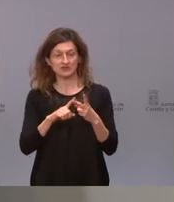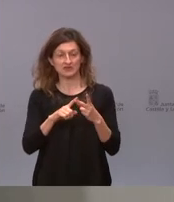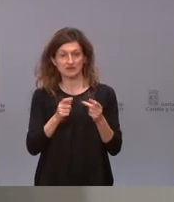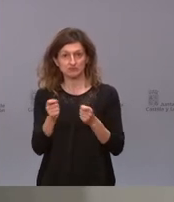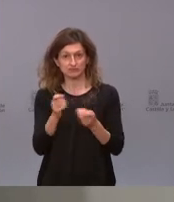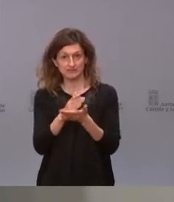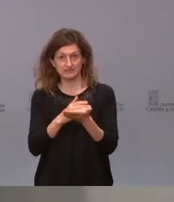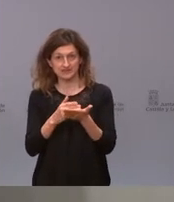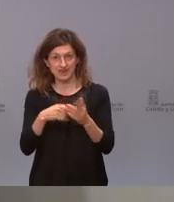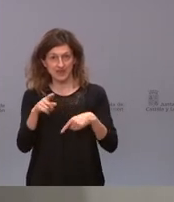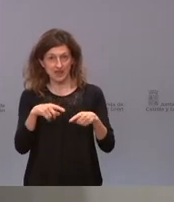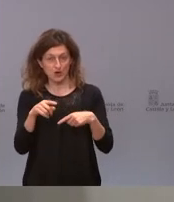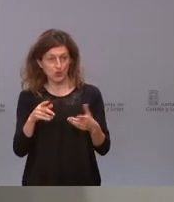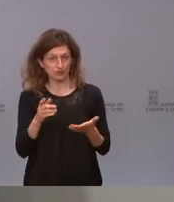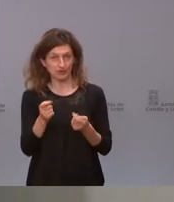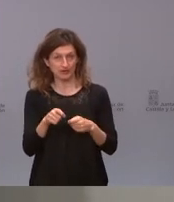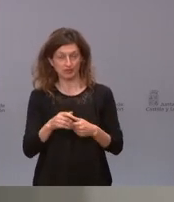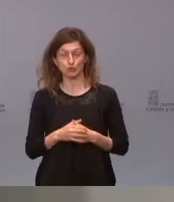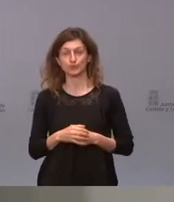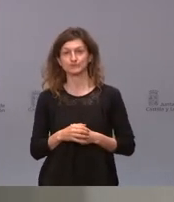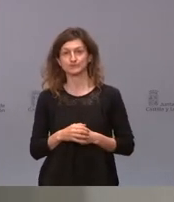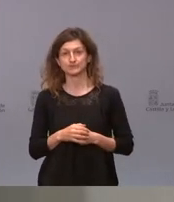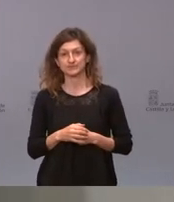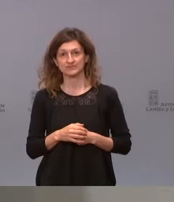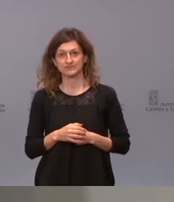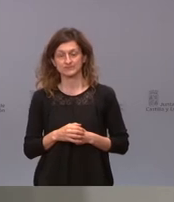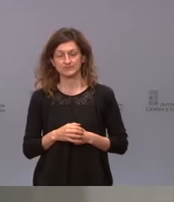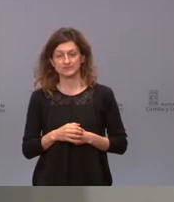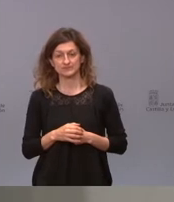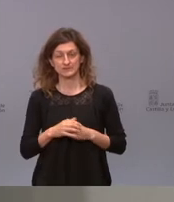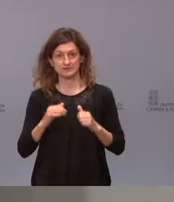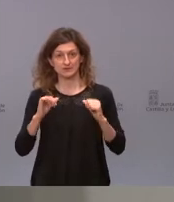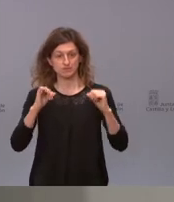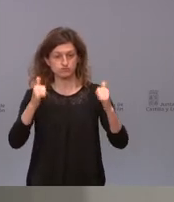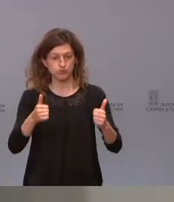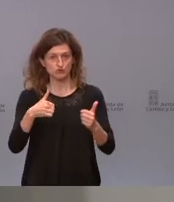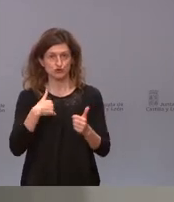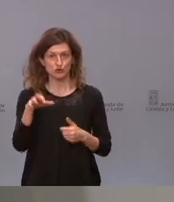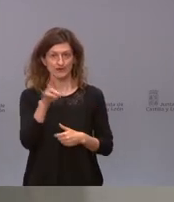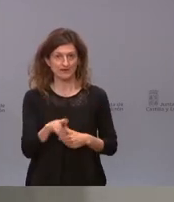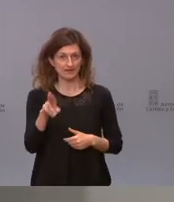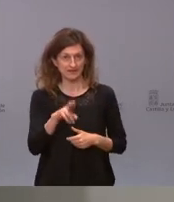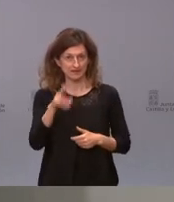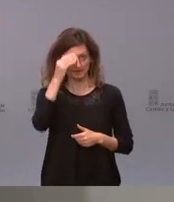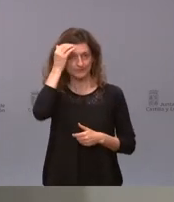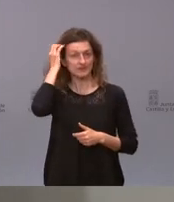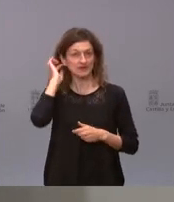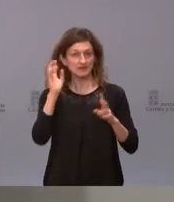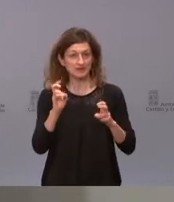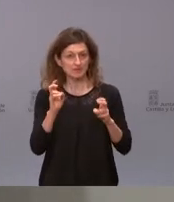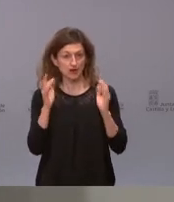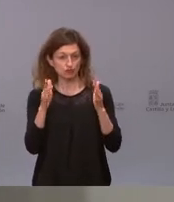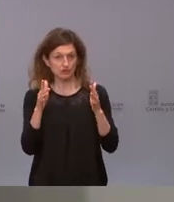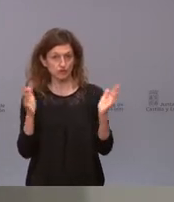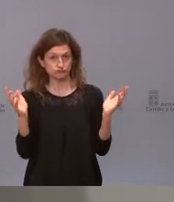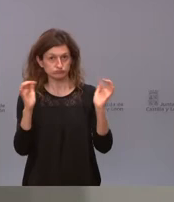por eso nosotros desde desde el inicio y yo de manera reiterada en todos y cada uno de los consejos interterritoriales